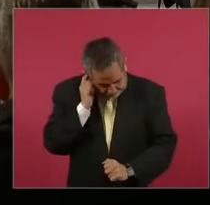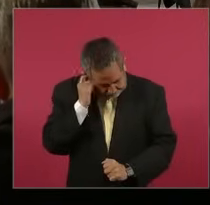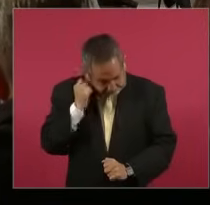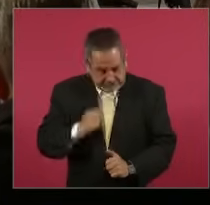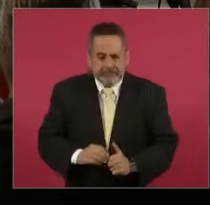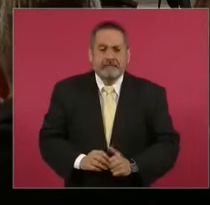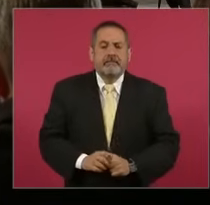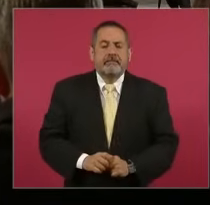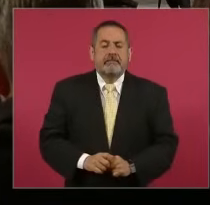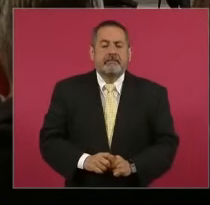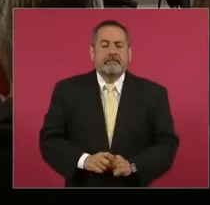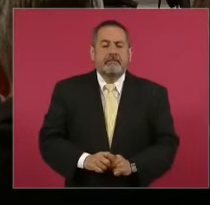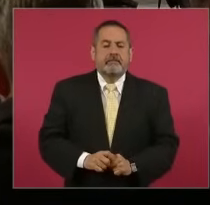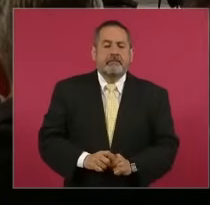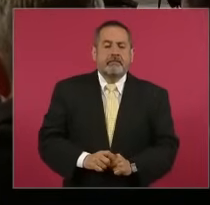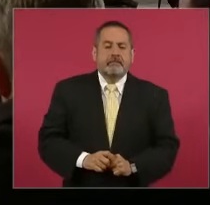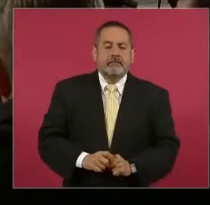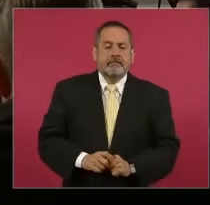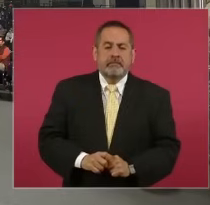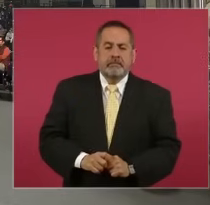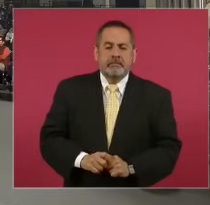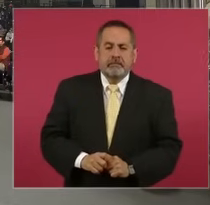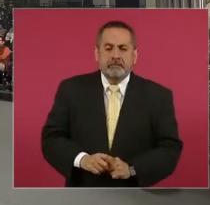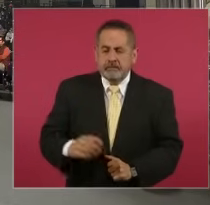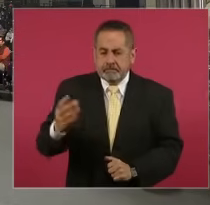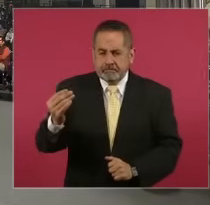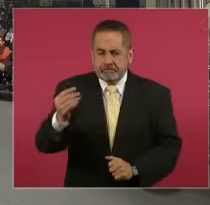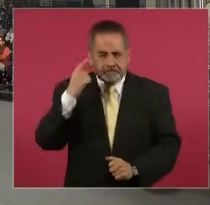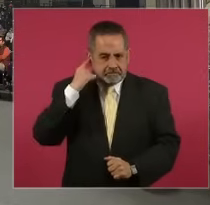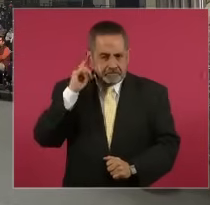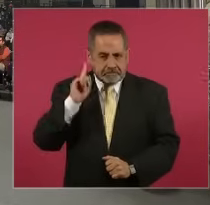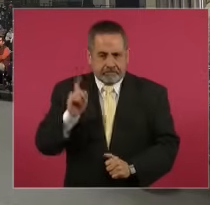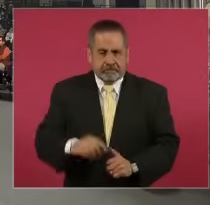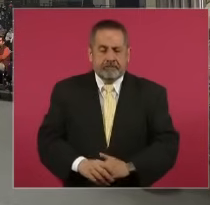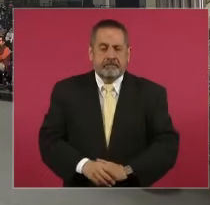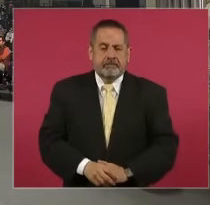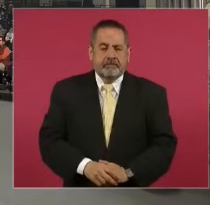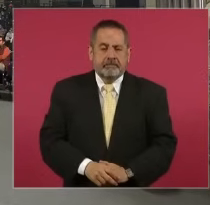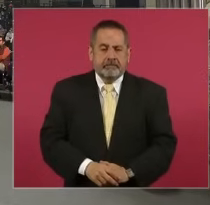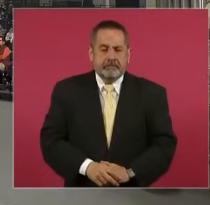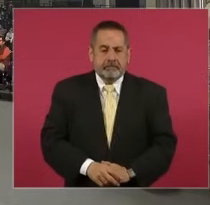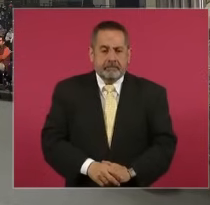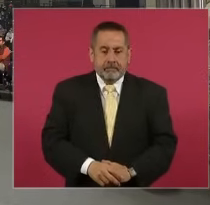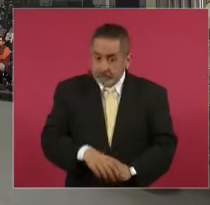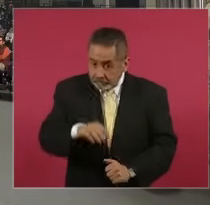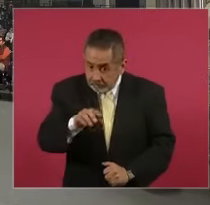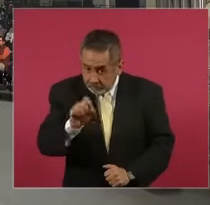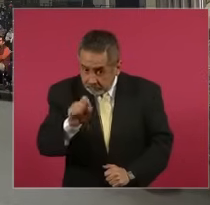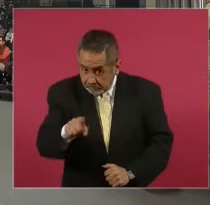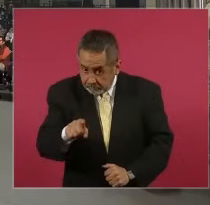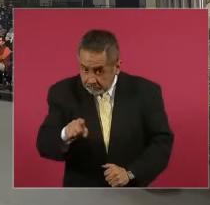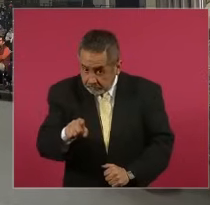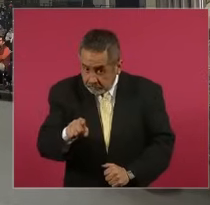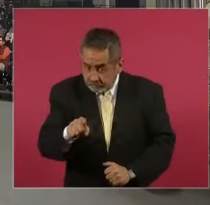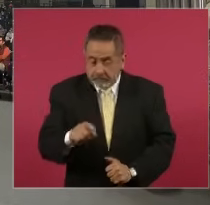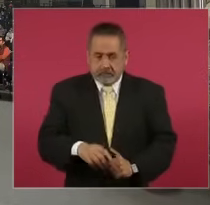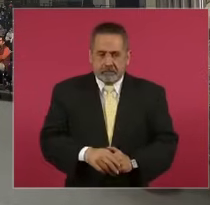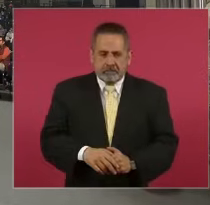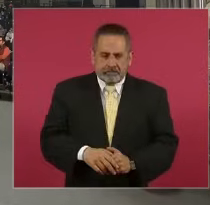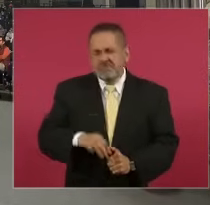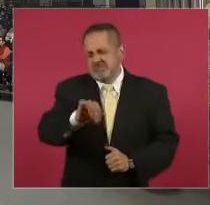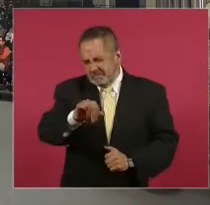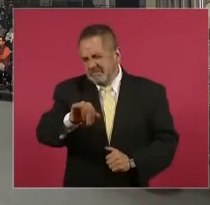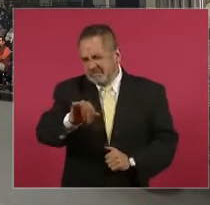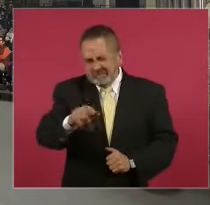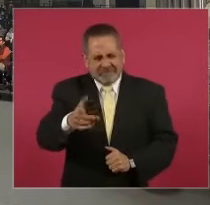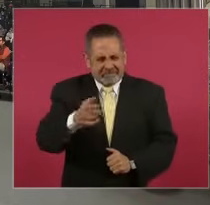¿Quién? Hizo declaraciones en el cine. Y una conferencia y ahí muchos medios agarraron. ¿Ella también? Sí, sí,